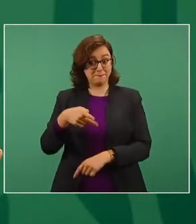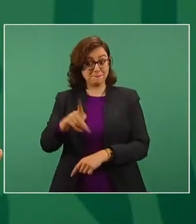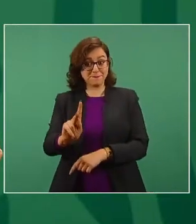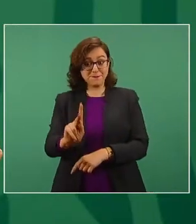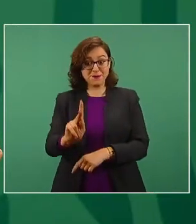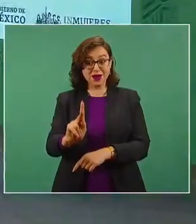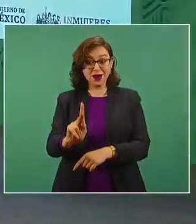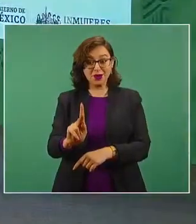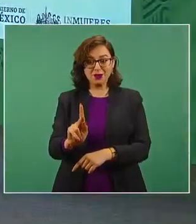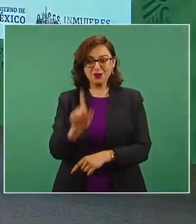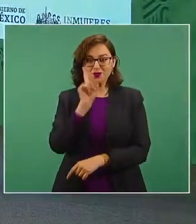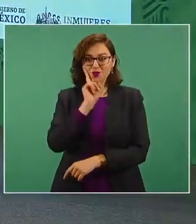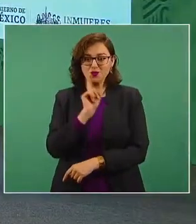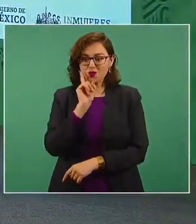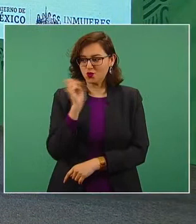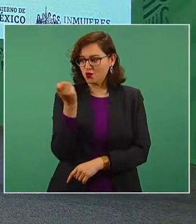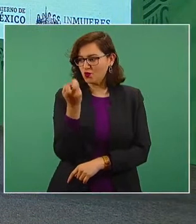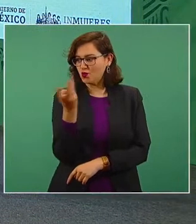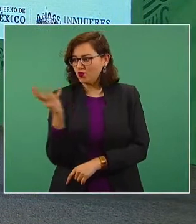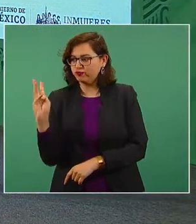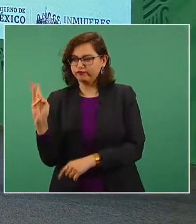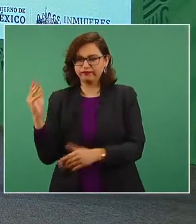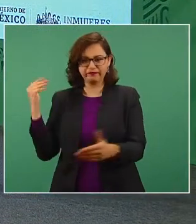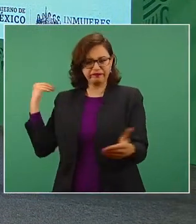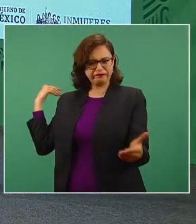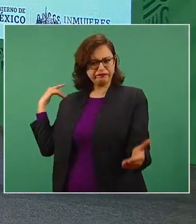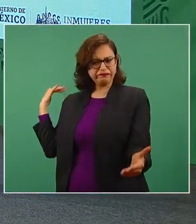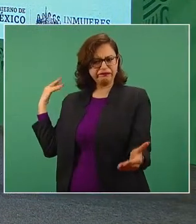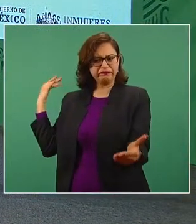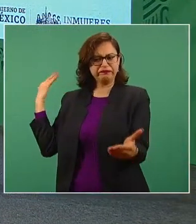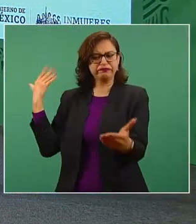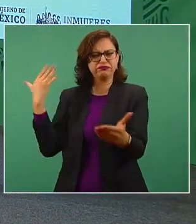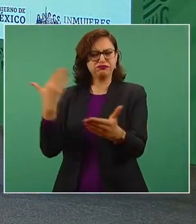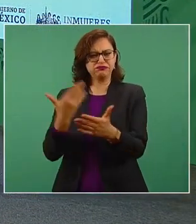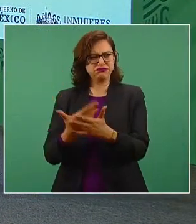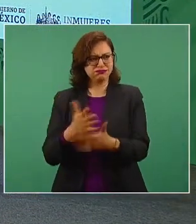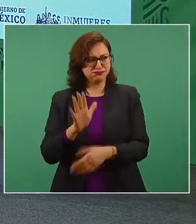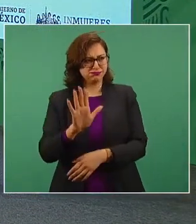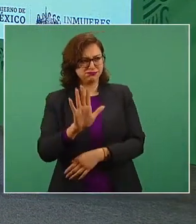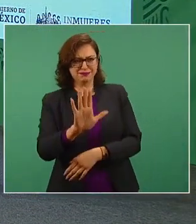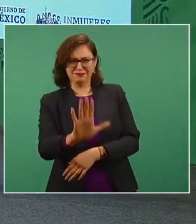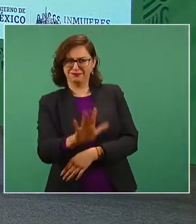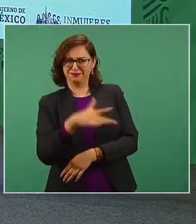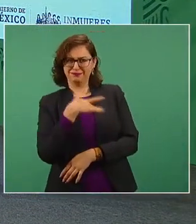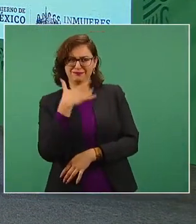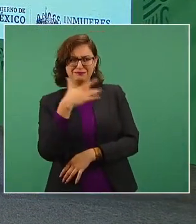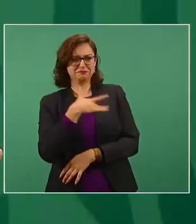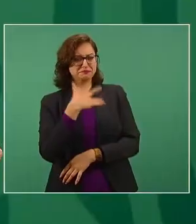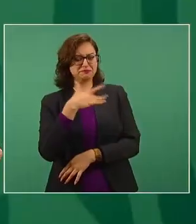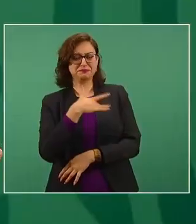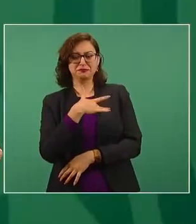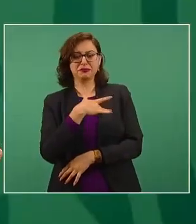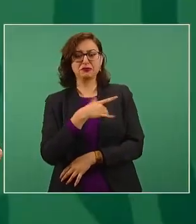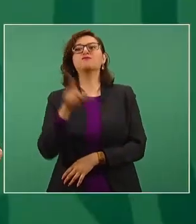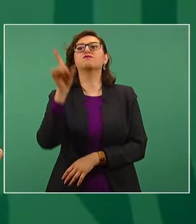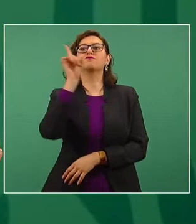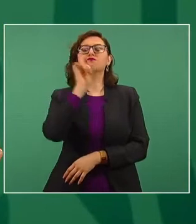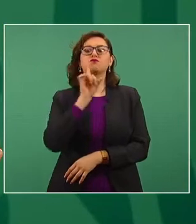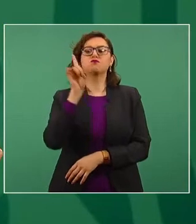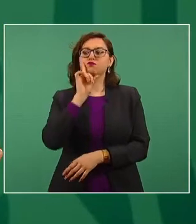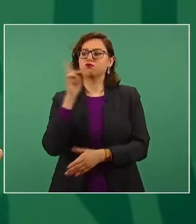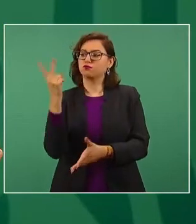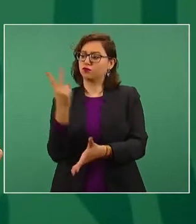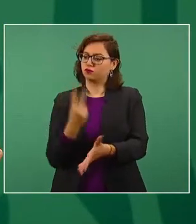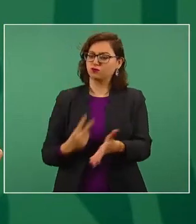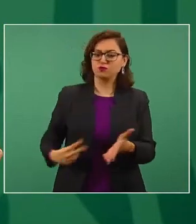país hemos reivindicado la idea de que la mujer tiene una posición en la sociedad y esa